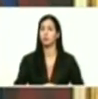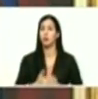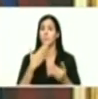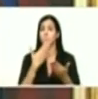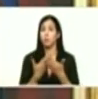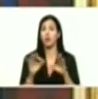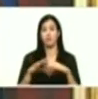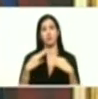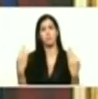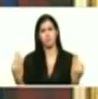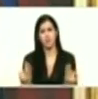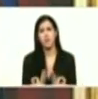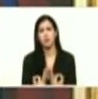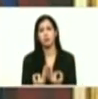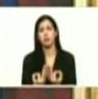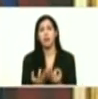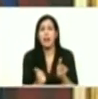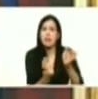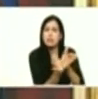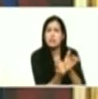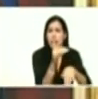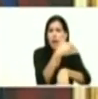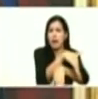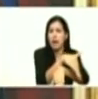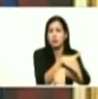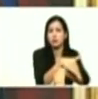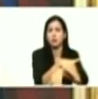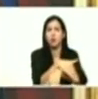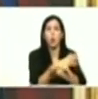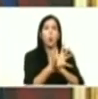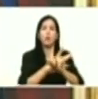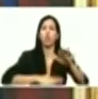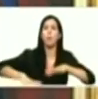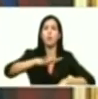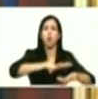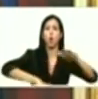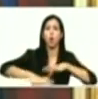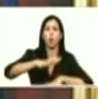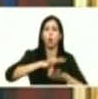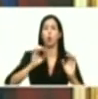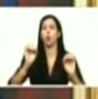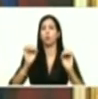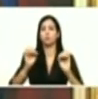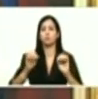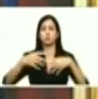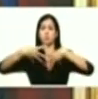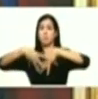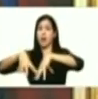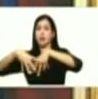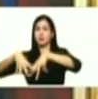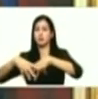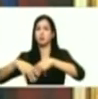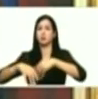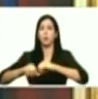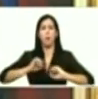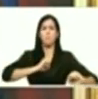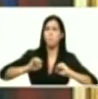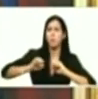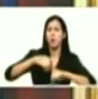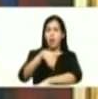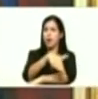en la familia en la esquina cuando haya jugado Minó y con marchas movilizaciones